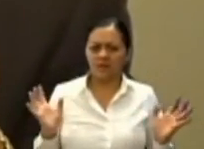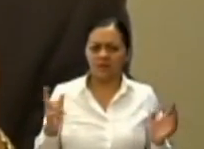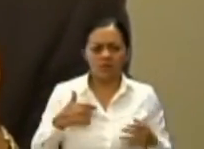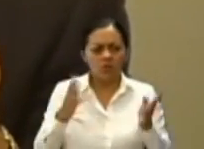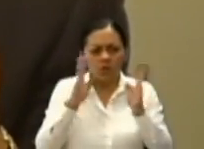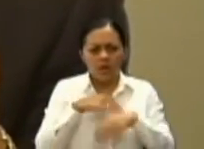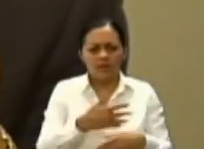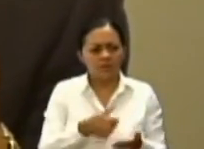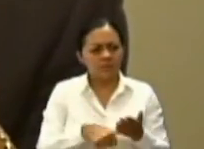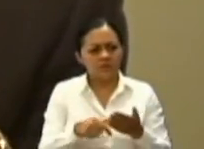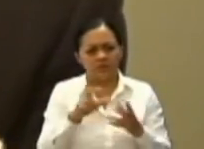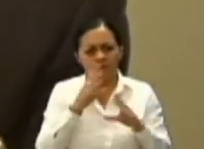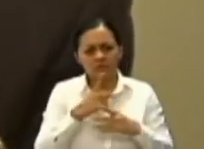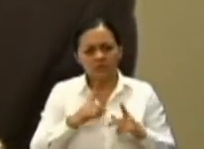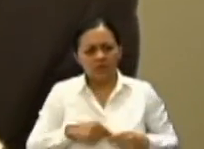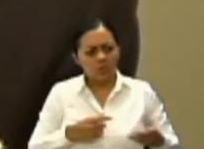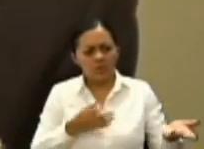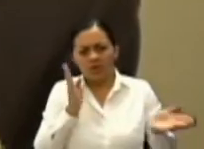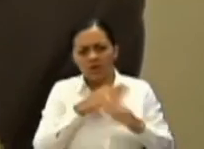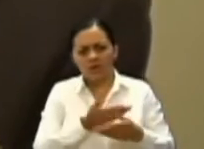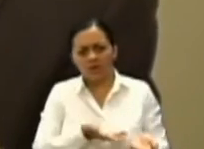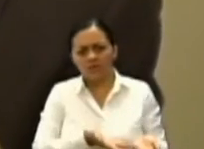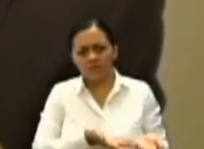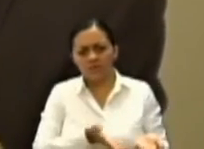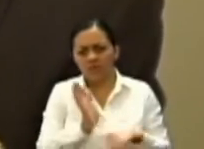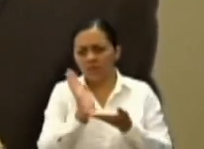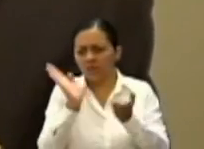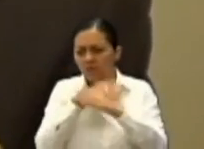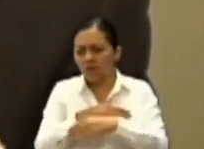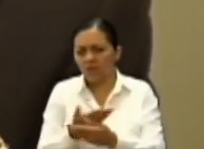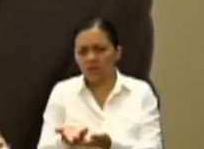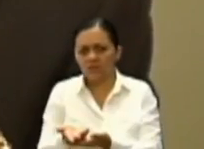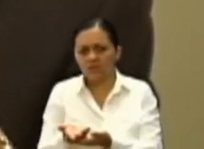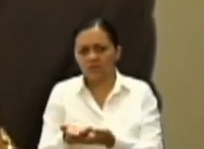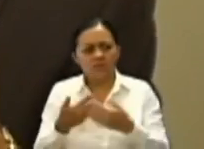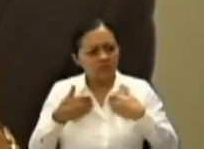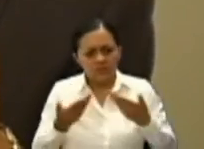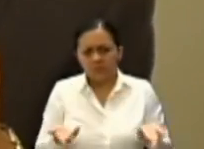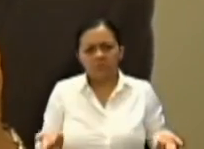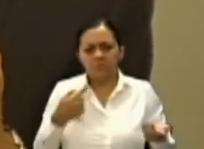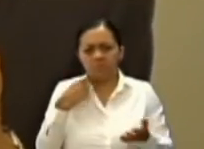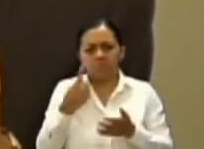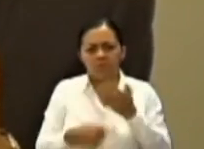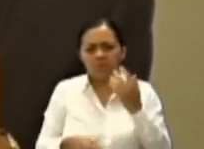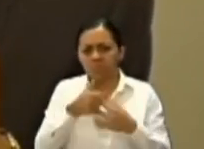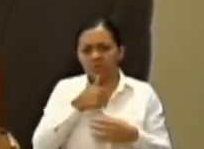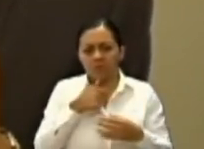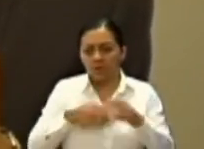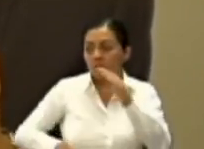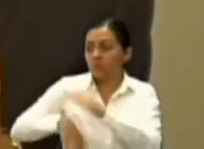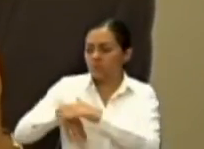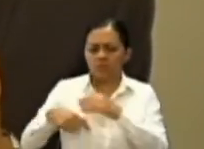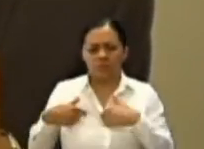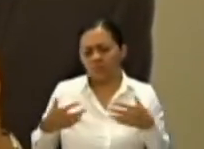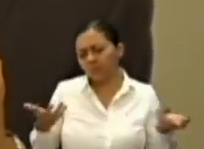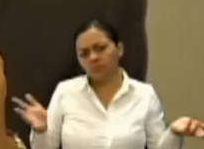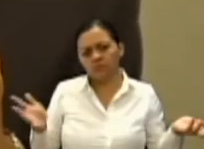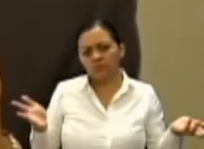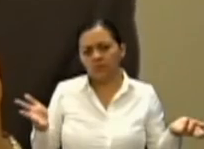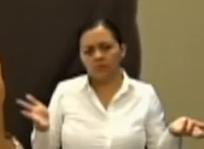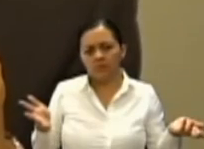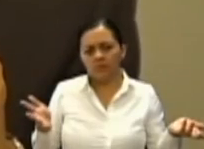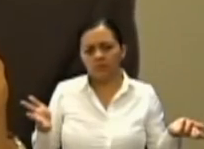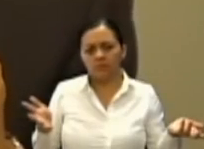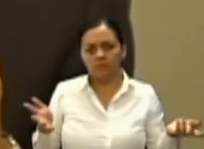el ministerio de salud y nos pide meterle salud de los consultorios nuestro para qué vamos a poner un límite a la consulta